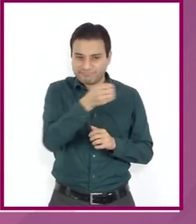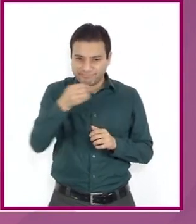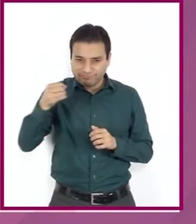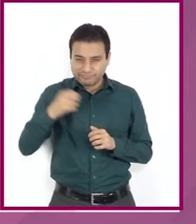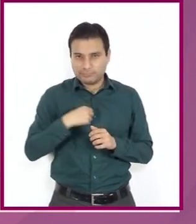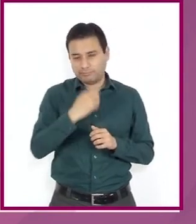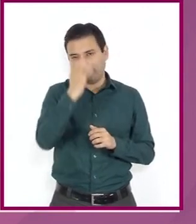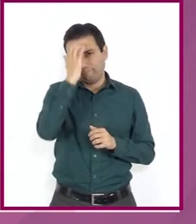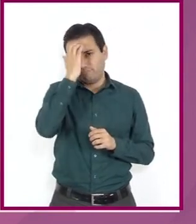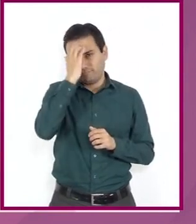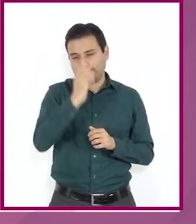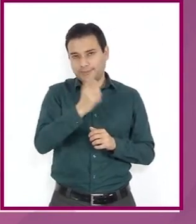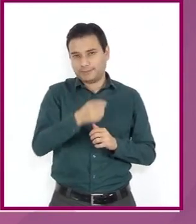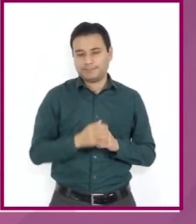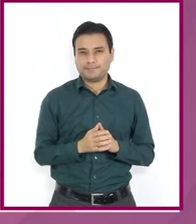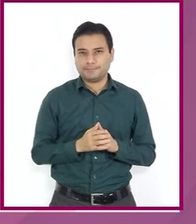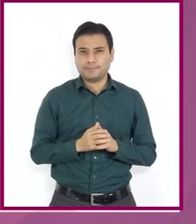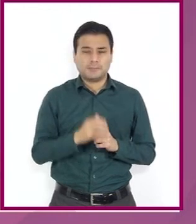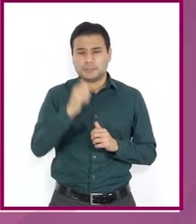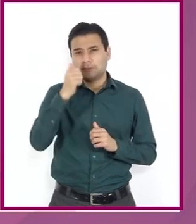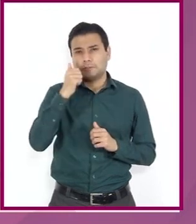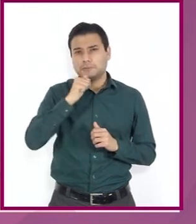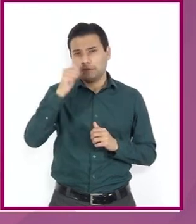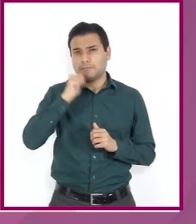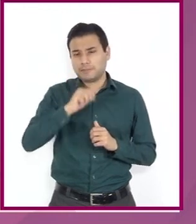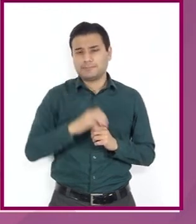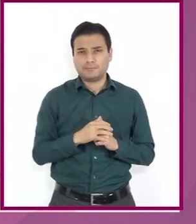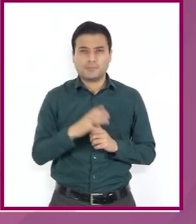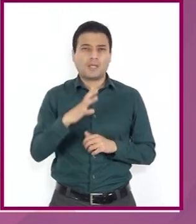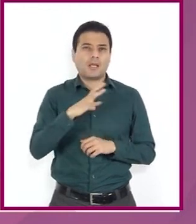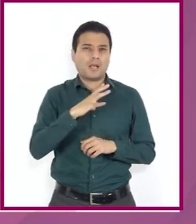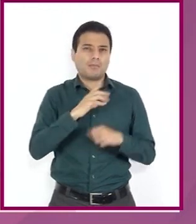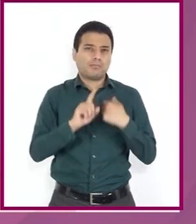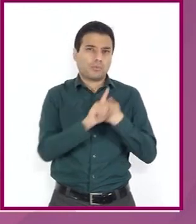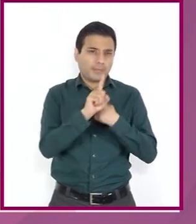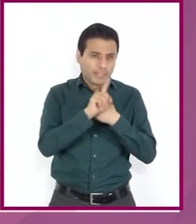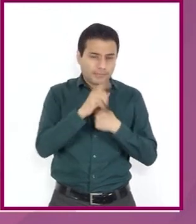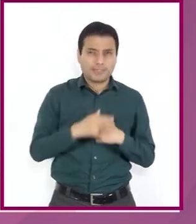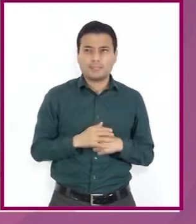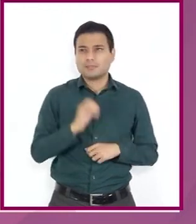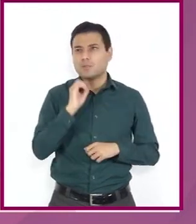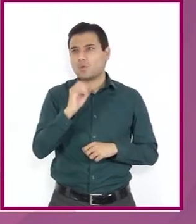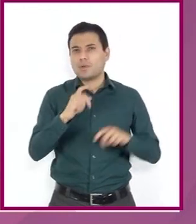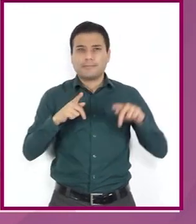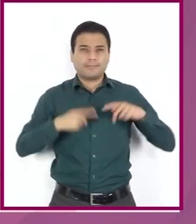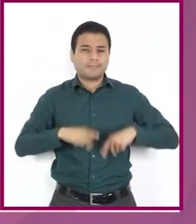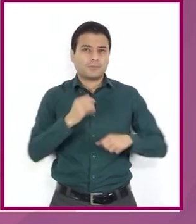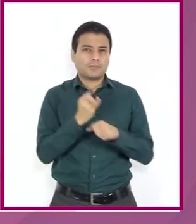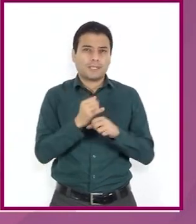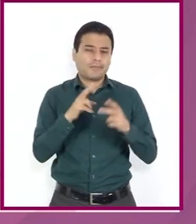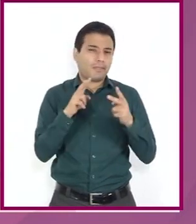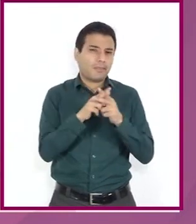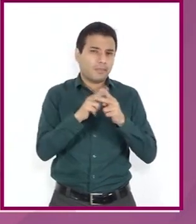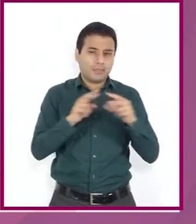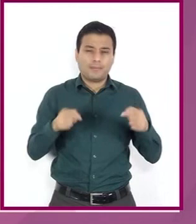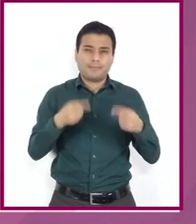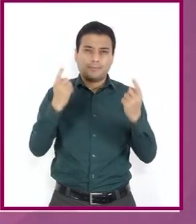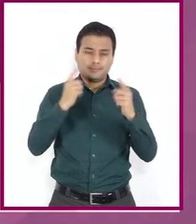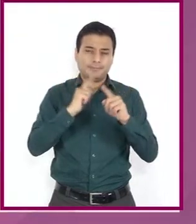conforman la narración. Por lo regular, son los conflictos o discrepancias entre los personajes.